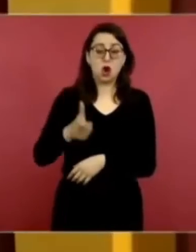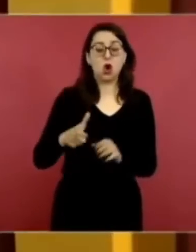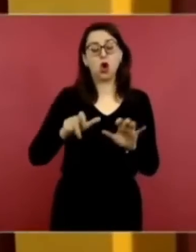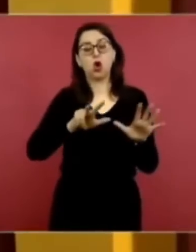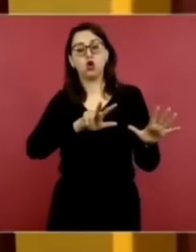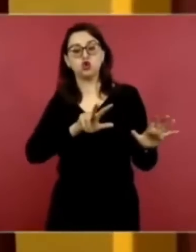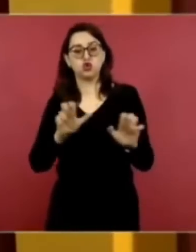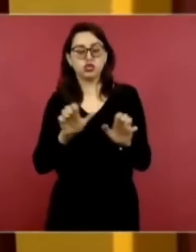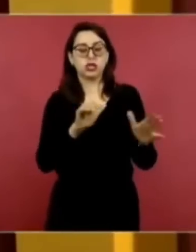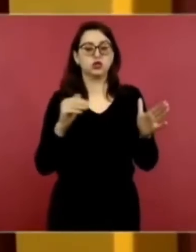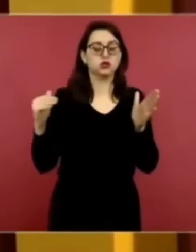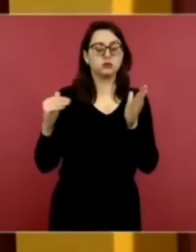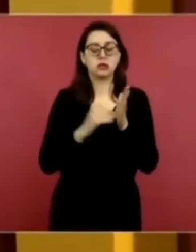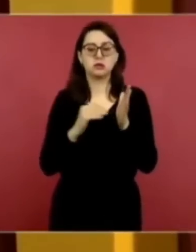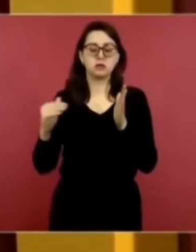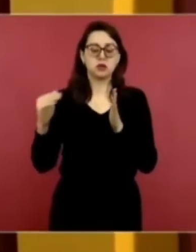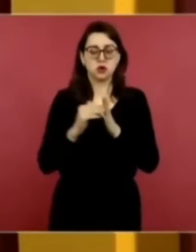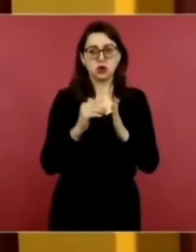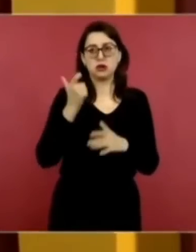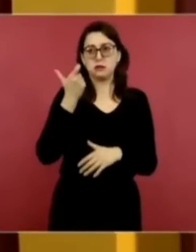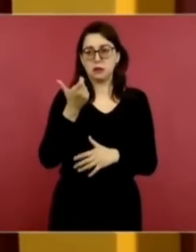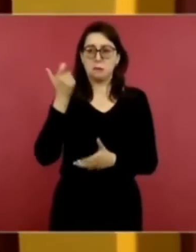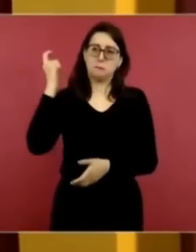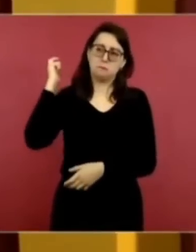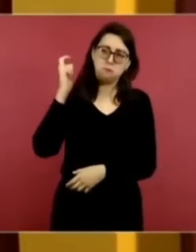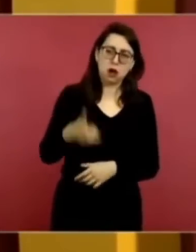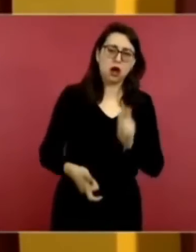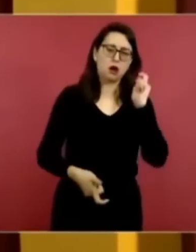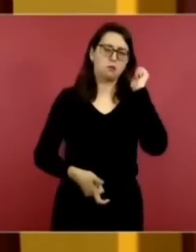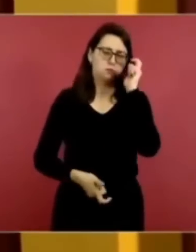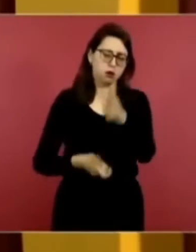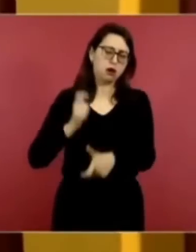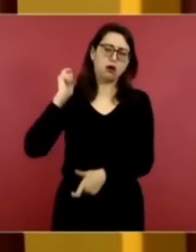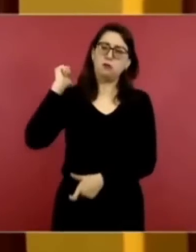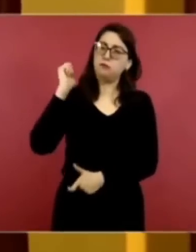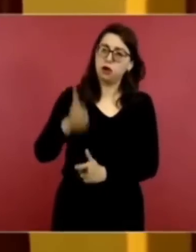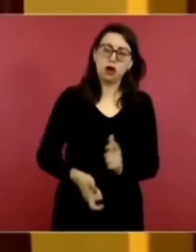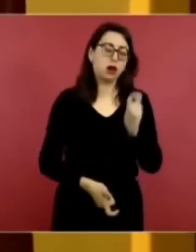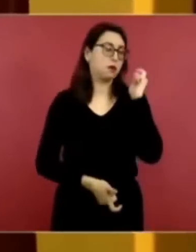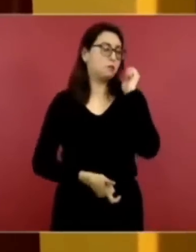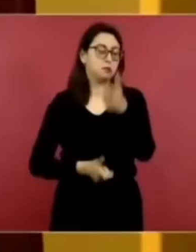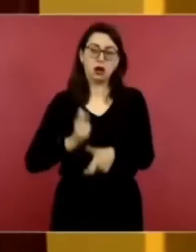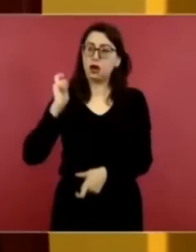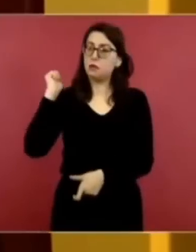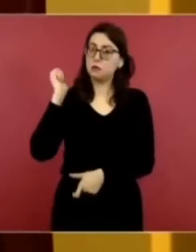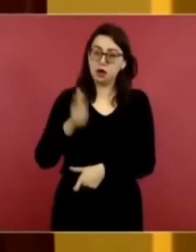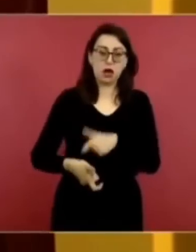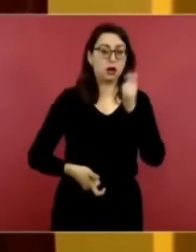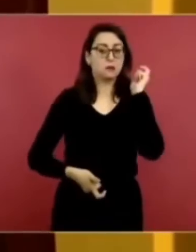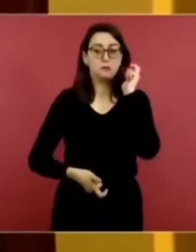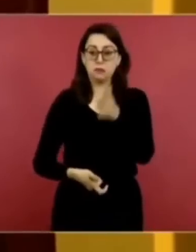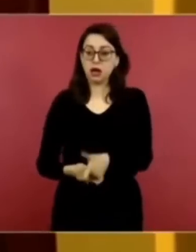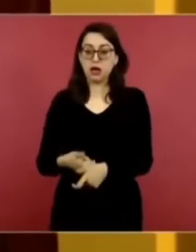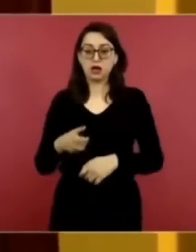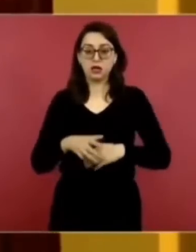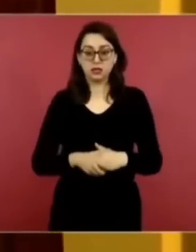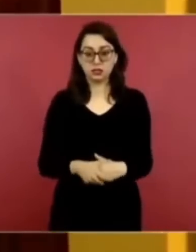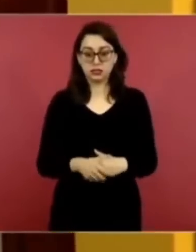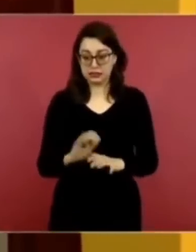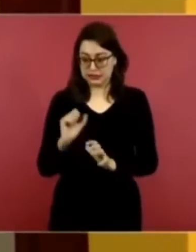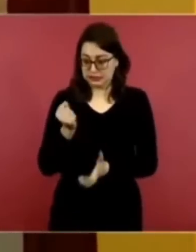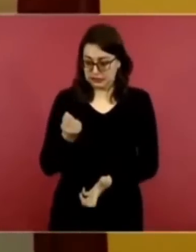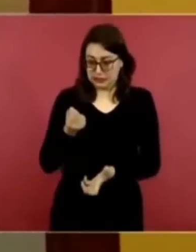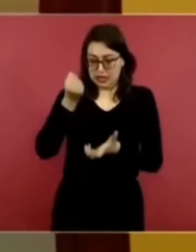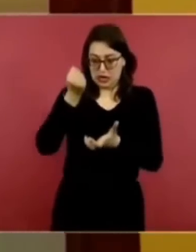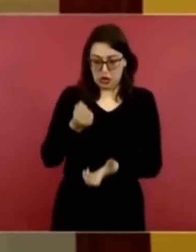800 mil millones de pesos del presupuesto nacional cuando esos recursos